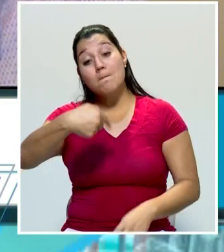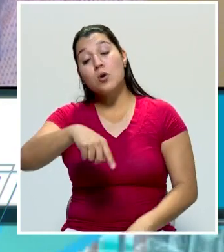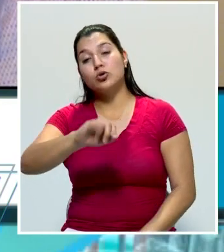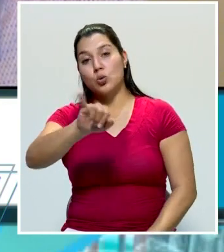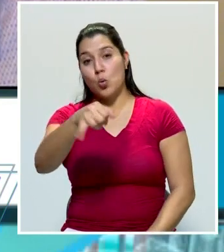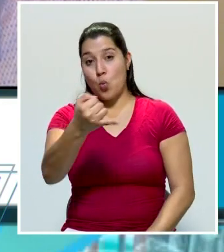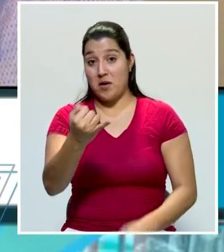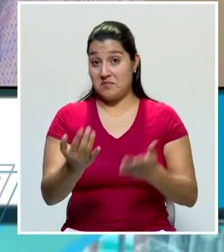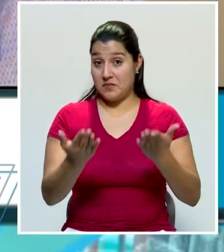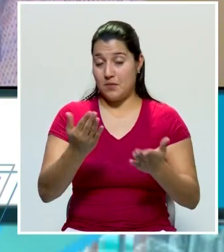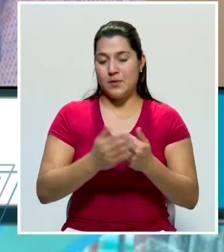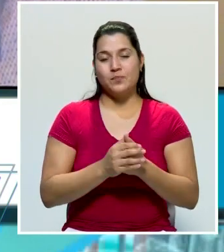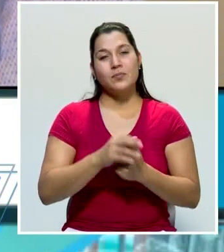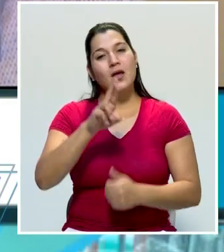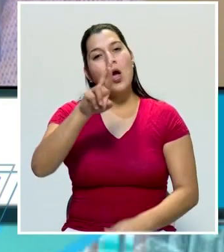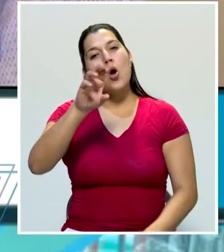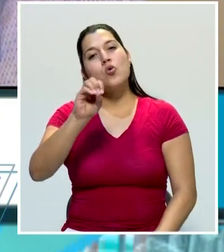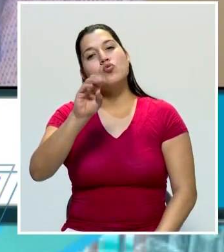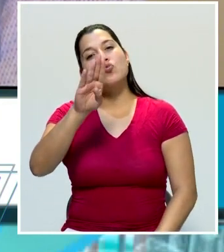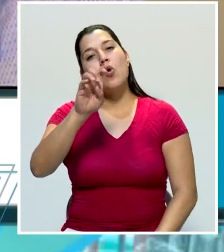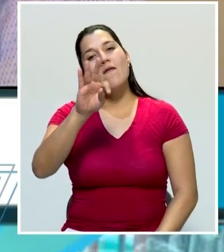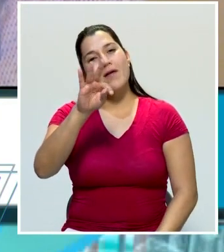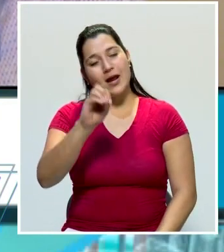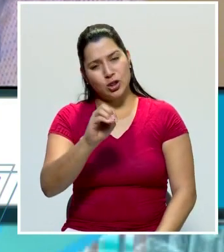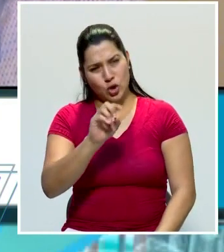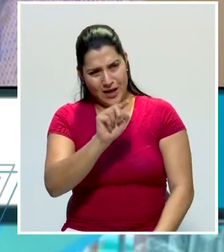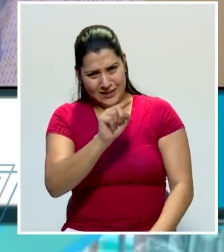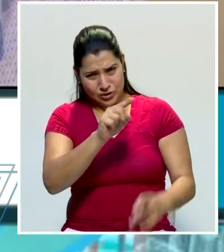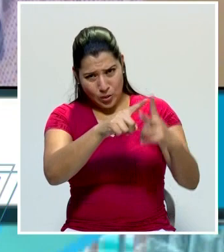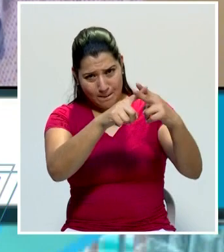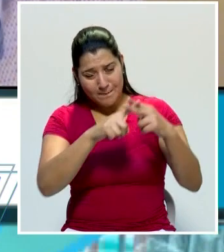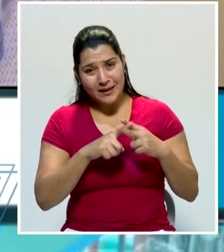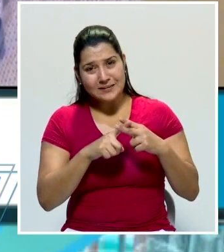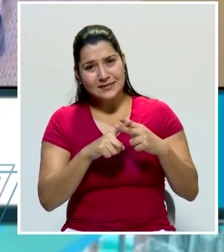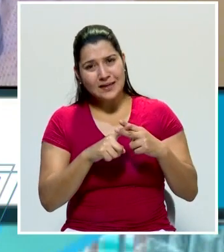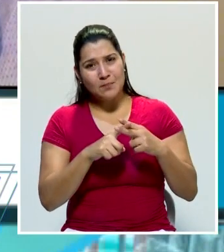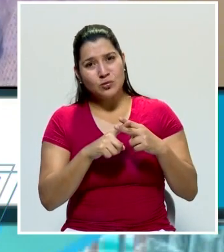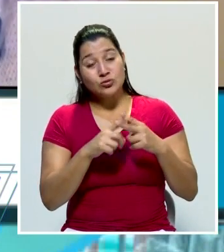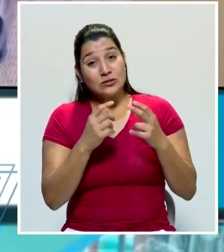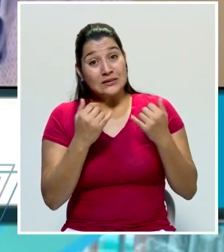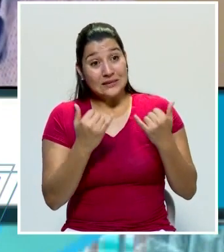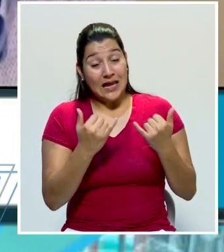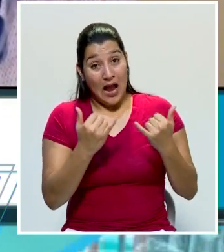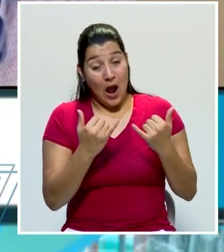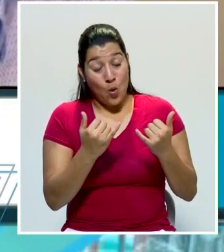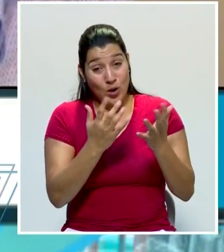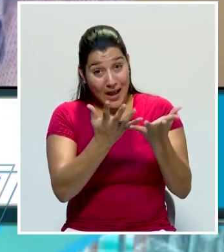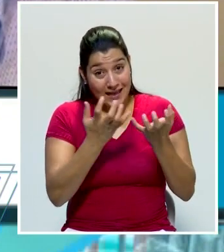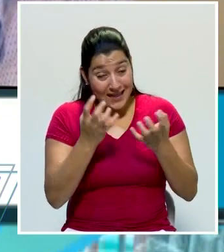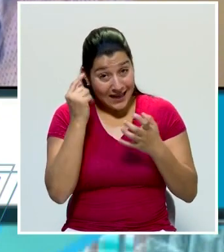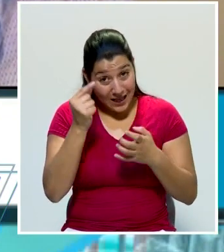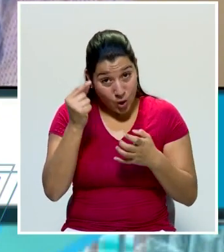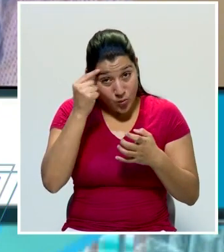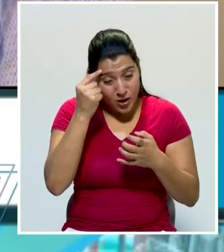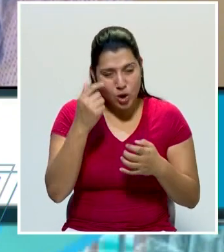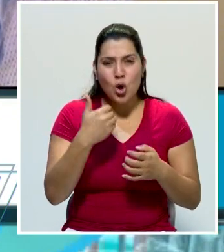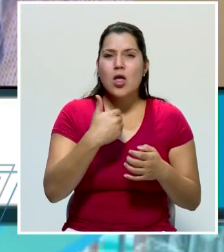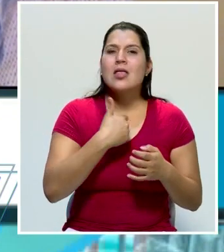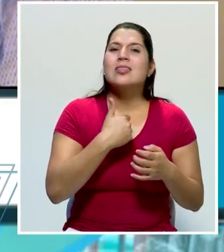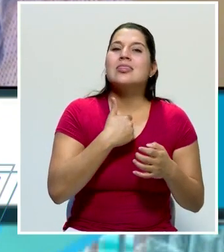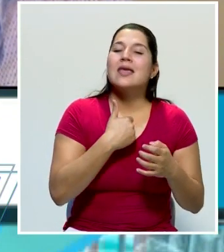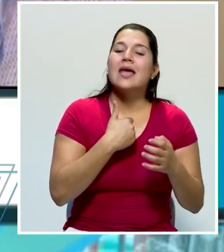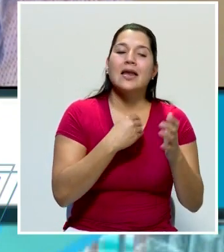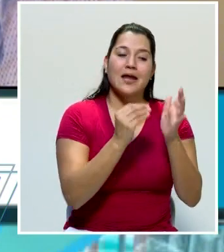probablemente. Don Roberto, algunos de estos préstamos que tramita el Ejecutivo tienen lo que se llama una cláusula de